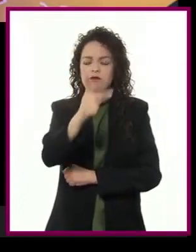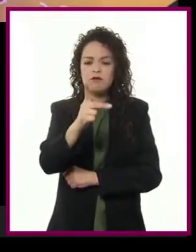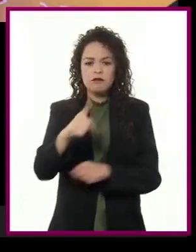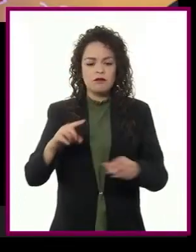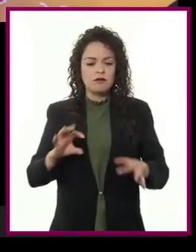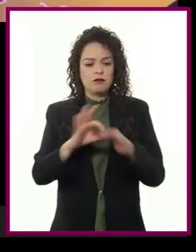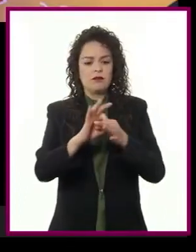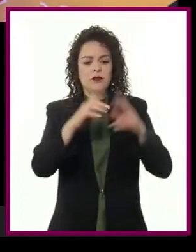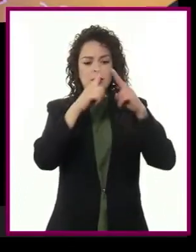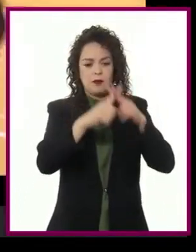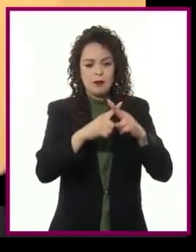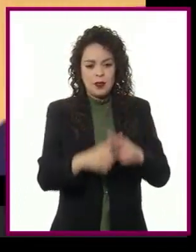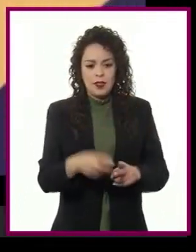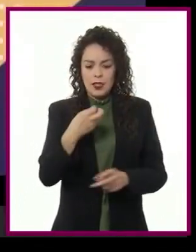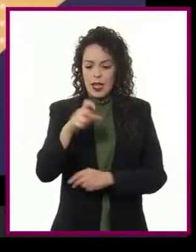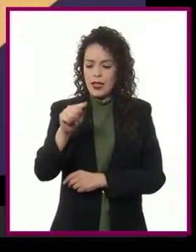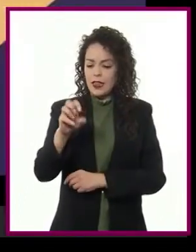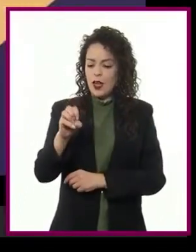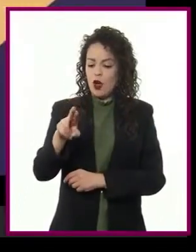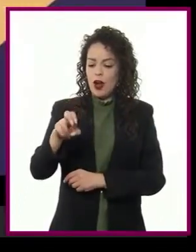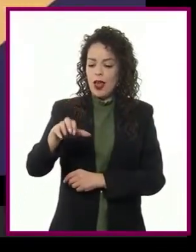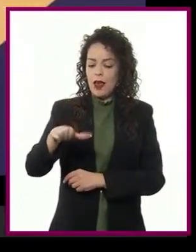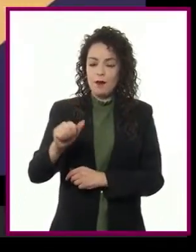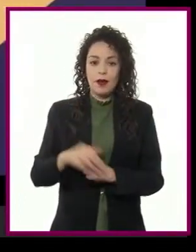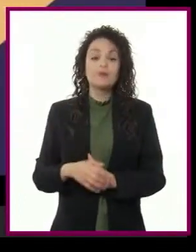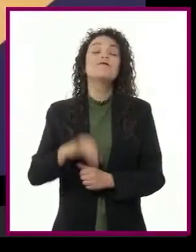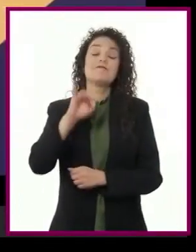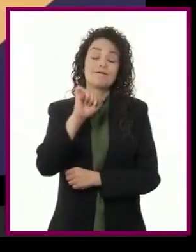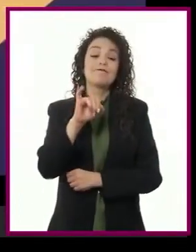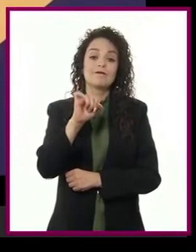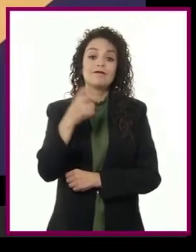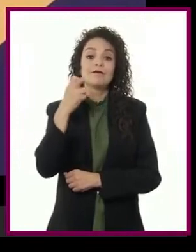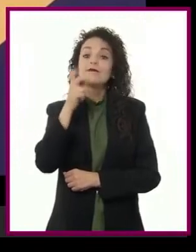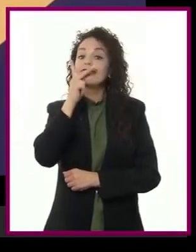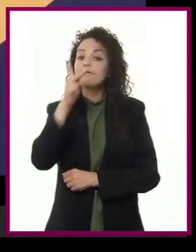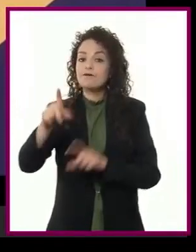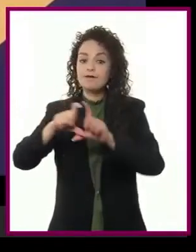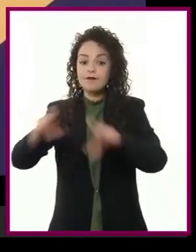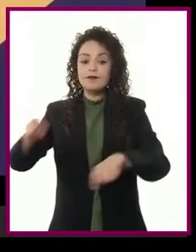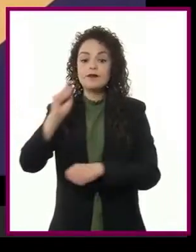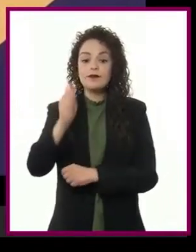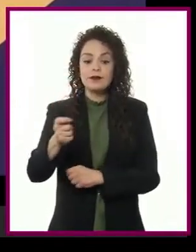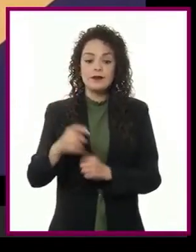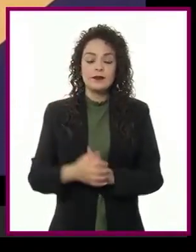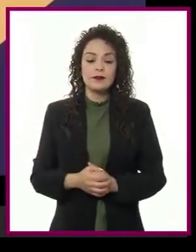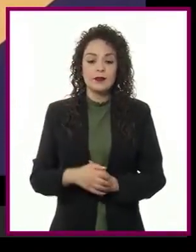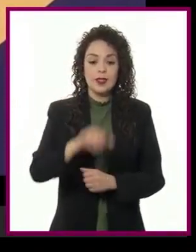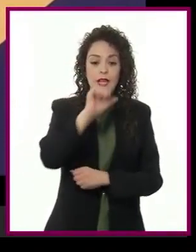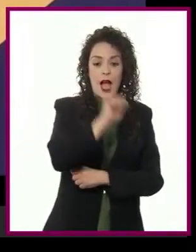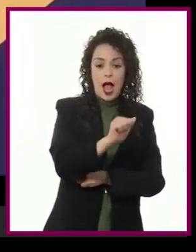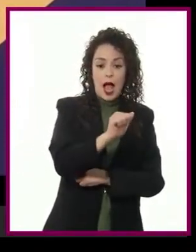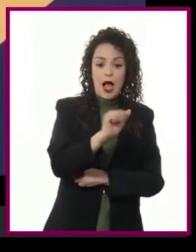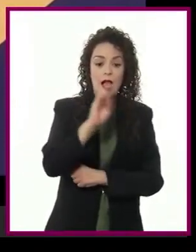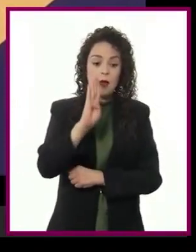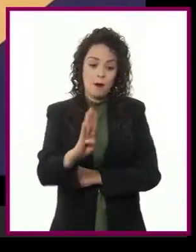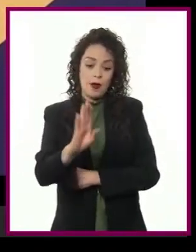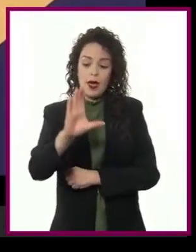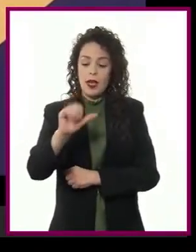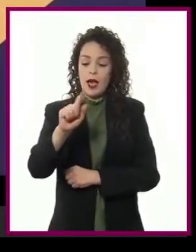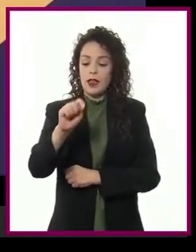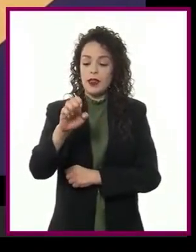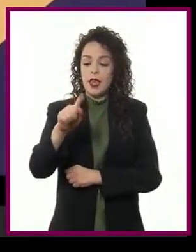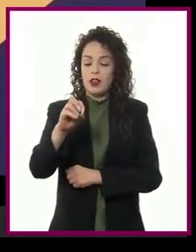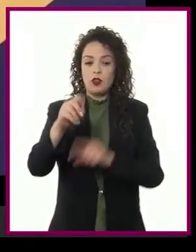matemática para este teorema. Sí, la expresión matemática es: sean A y B catetos de un